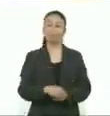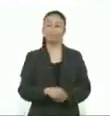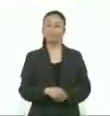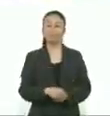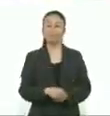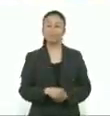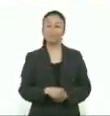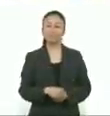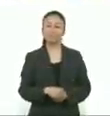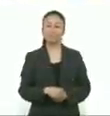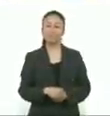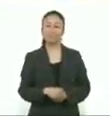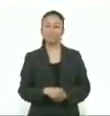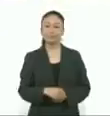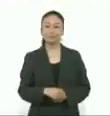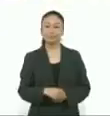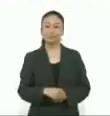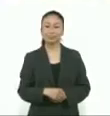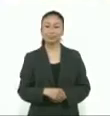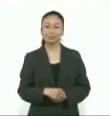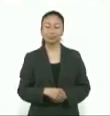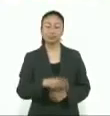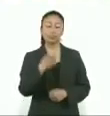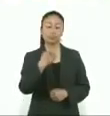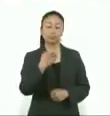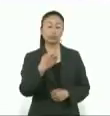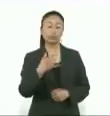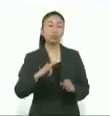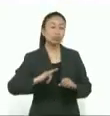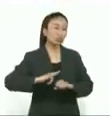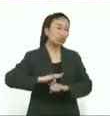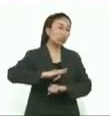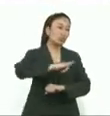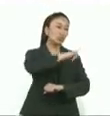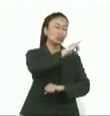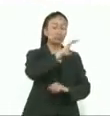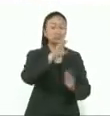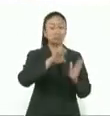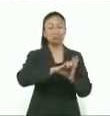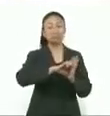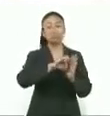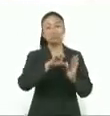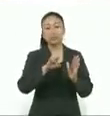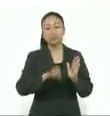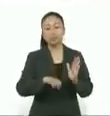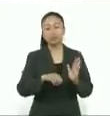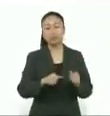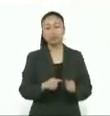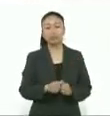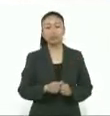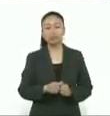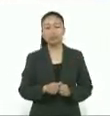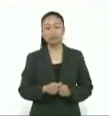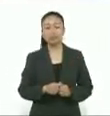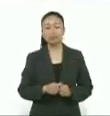Y que inspiradas por esa magna obra y por el ejemplo de quienes hoy nos